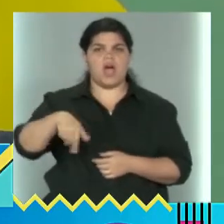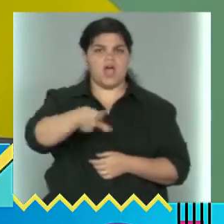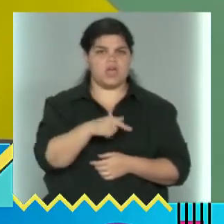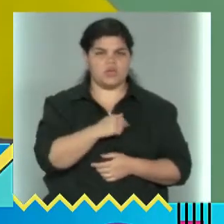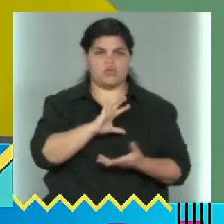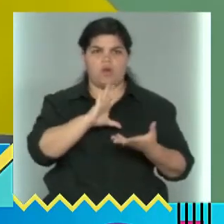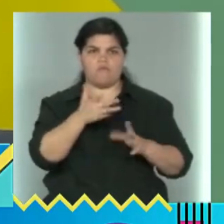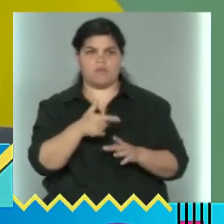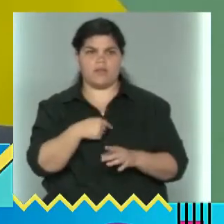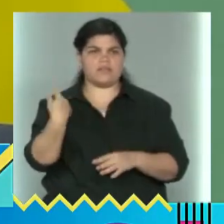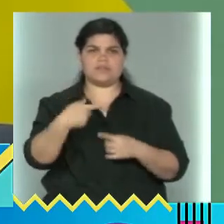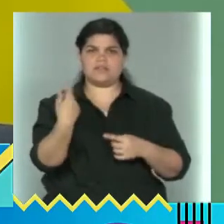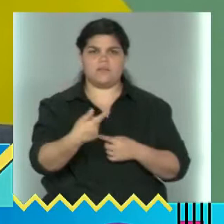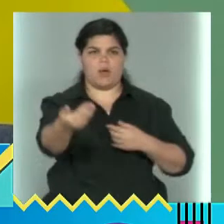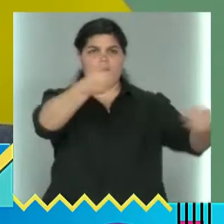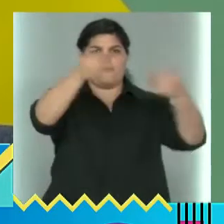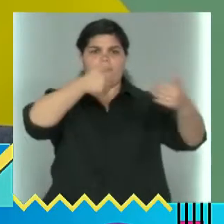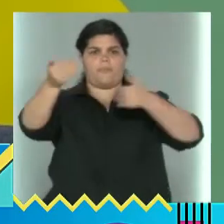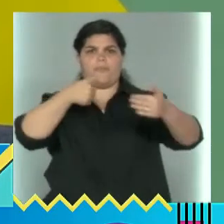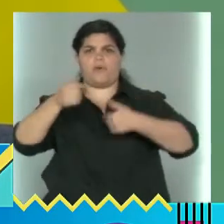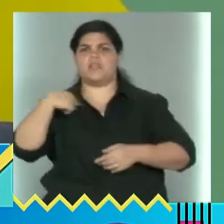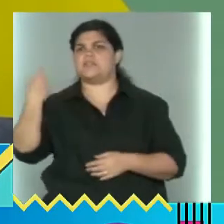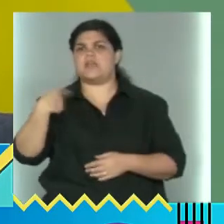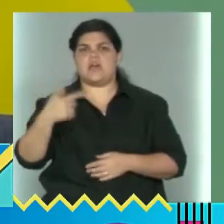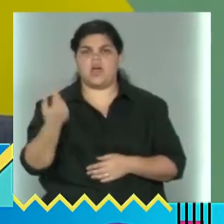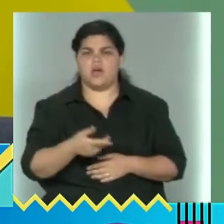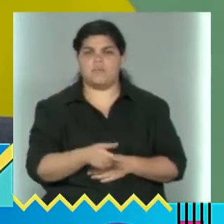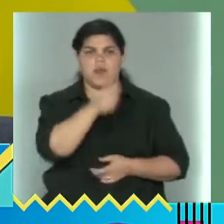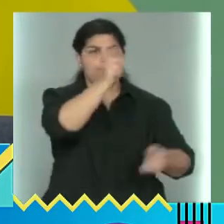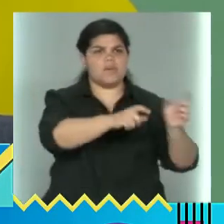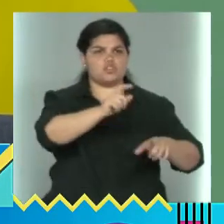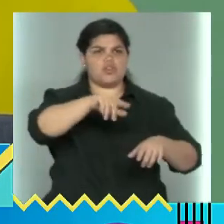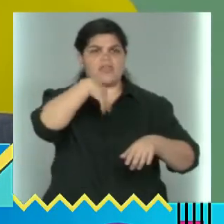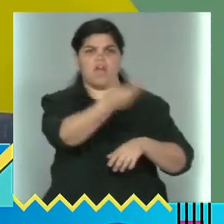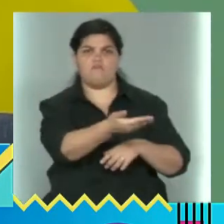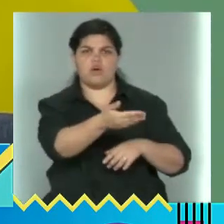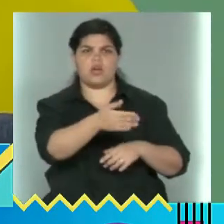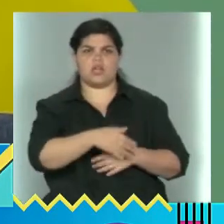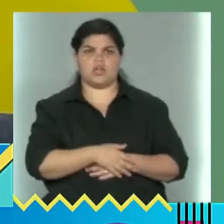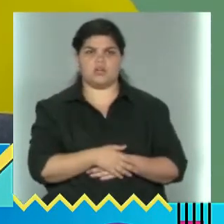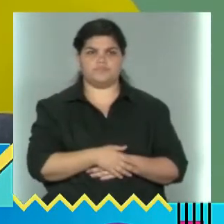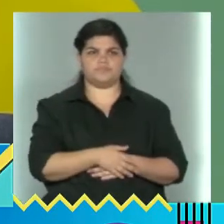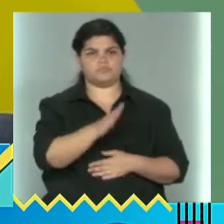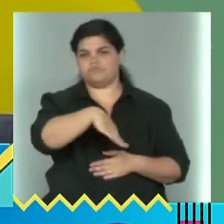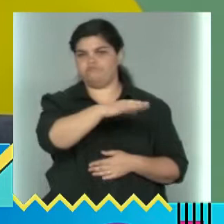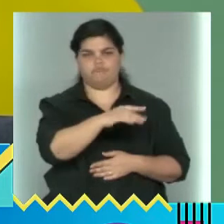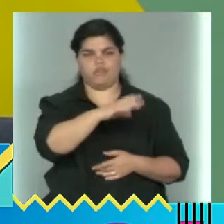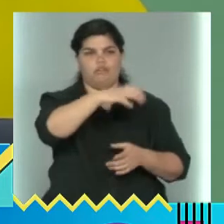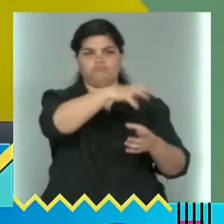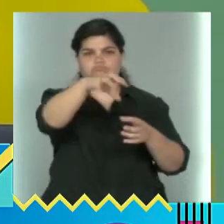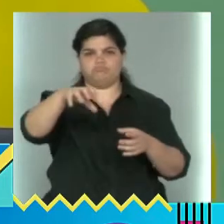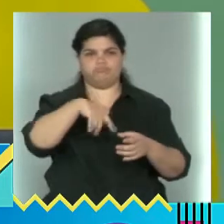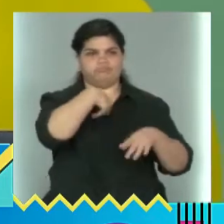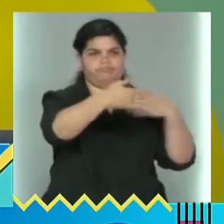una inmigración irrestricta de habitantes del Magreb o del Levante